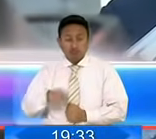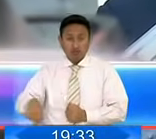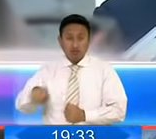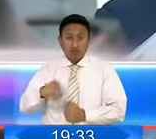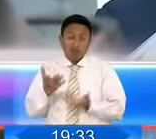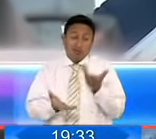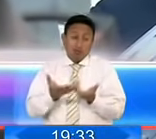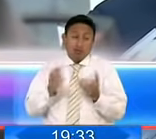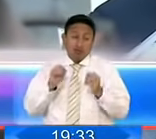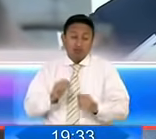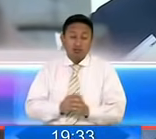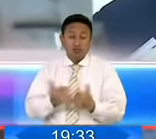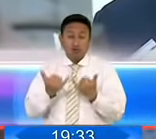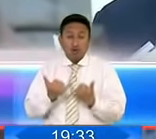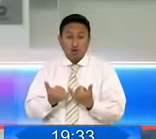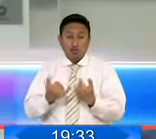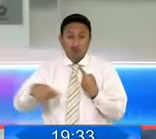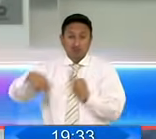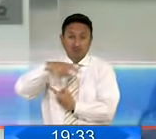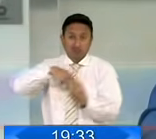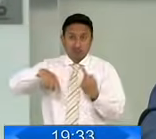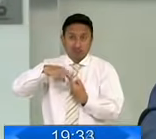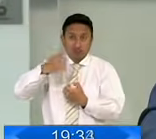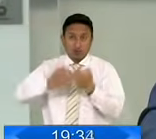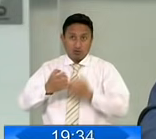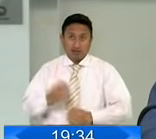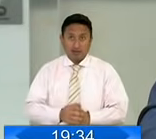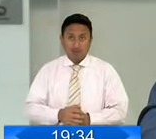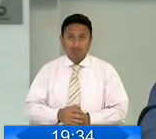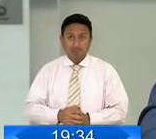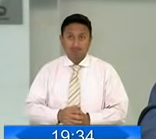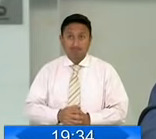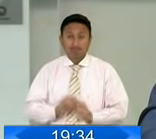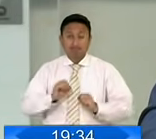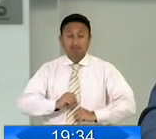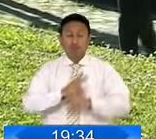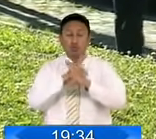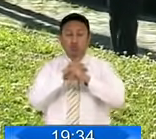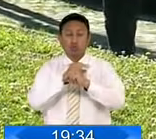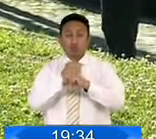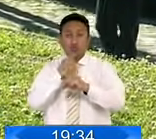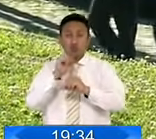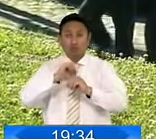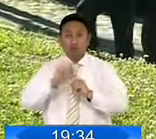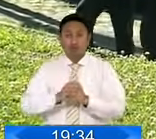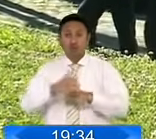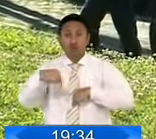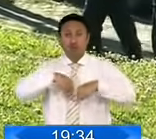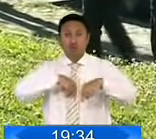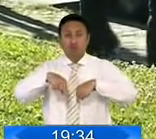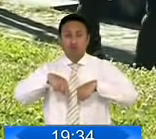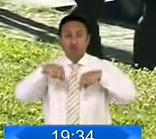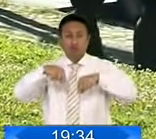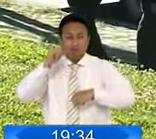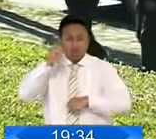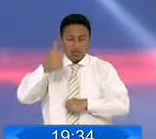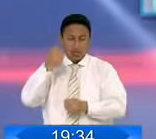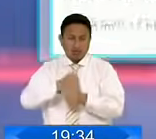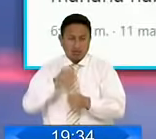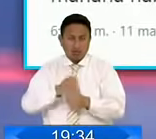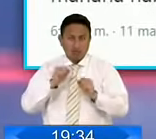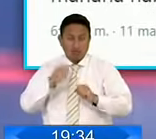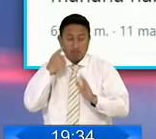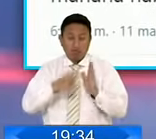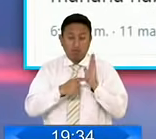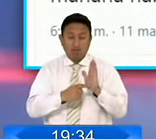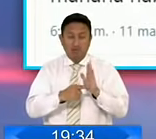ha entrado en un círculo vicioso. Horas después de este encuentro, mediante un tuit, Yunda hizo comprender que los transportistas aceptaron salir a laborar. El texto expresa: